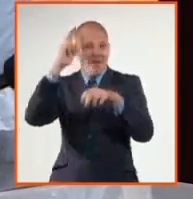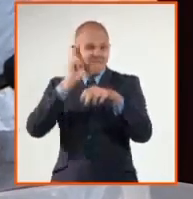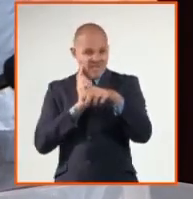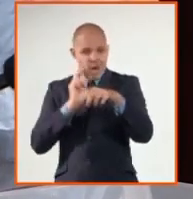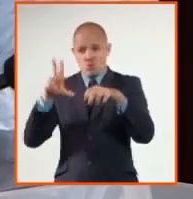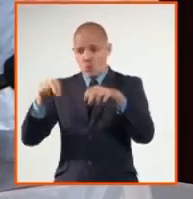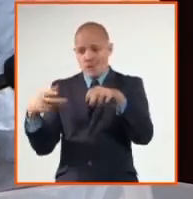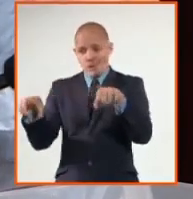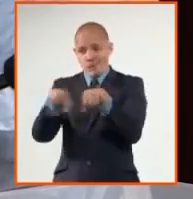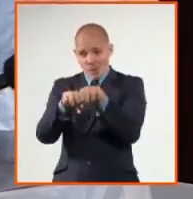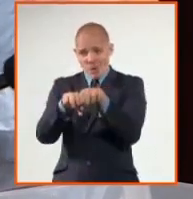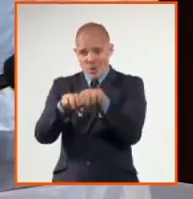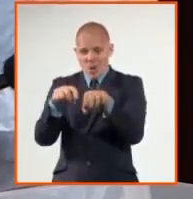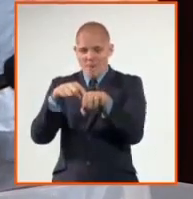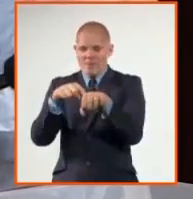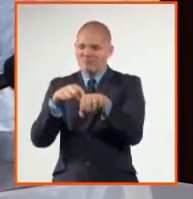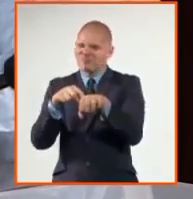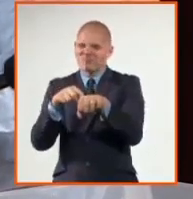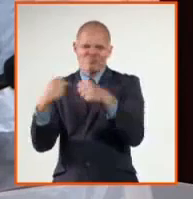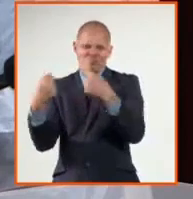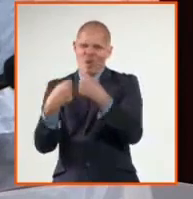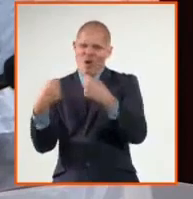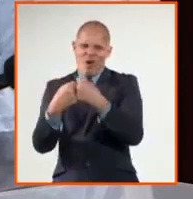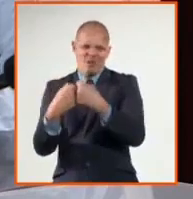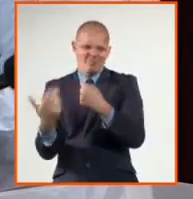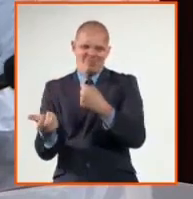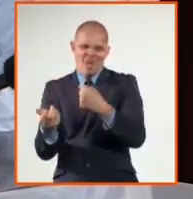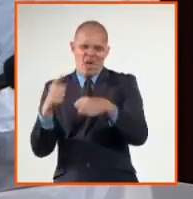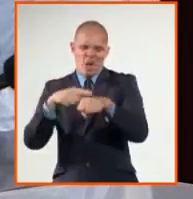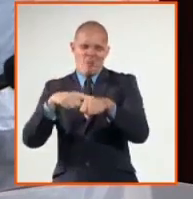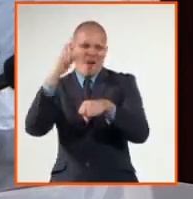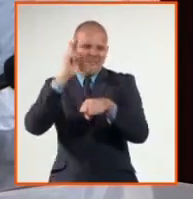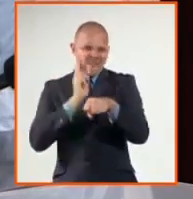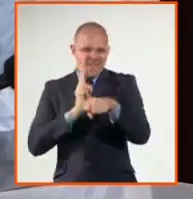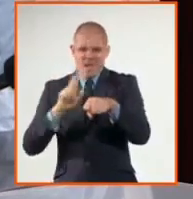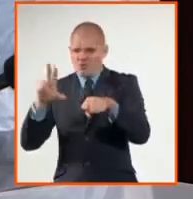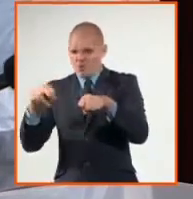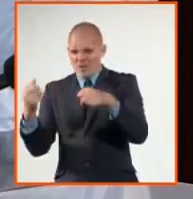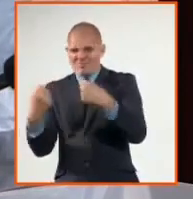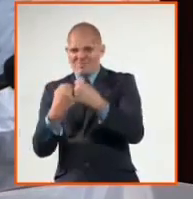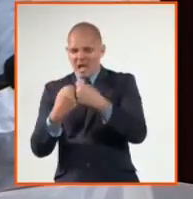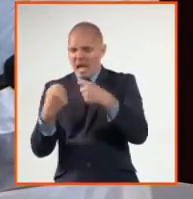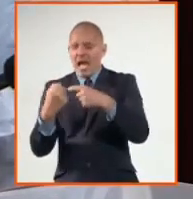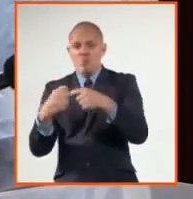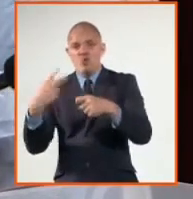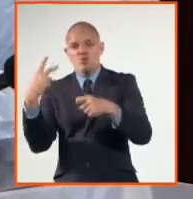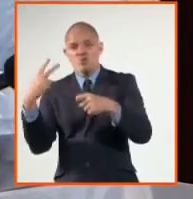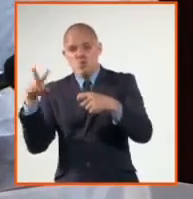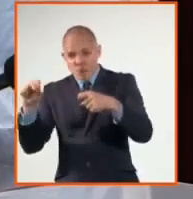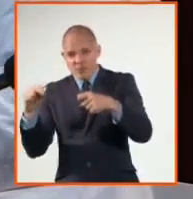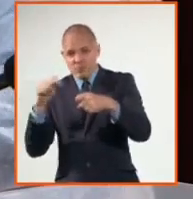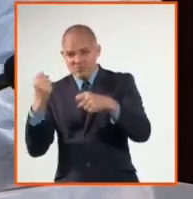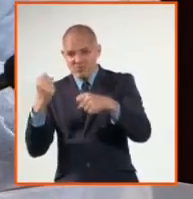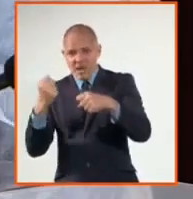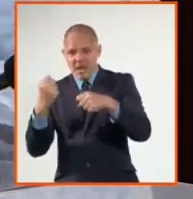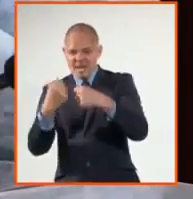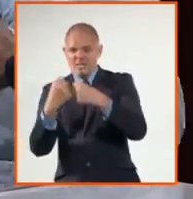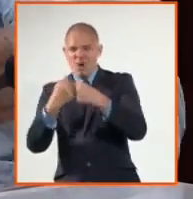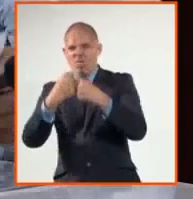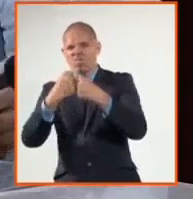el año pasado y bueno ha presentado precisamente por esa falla en tubería de cantera ha presentado cierta